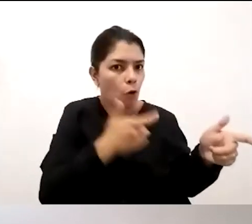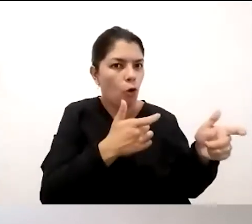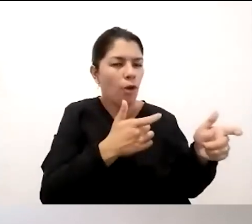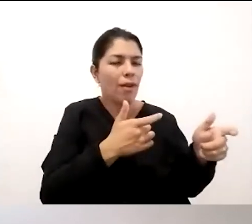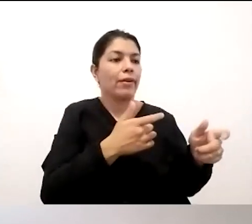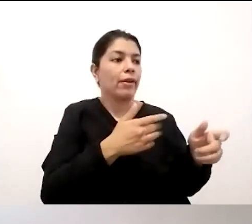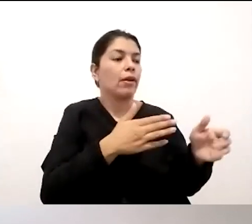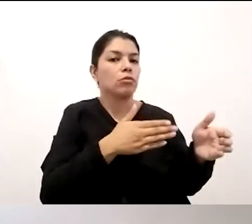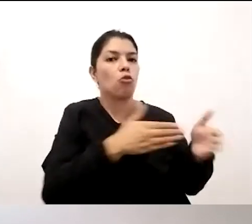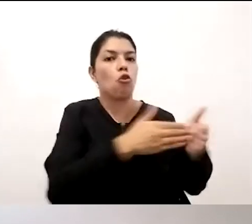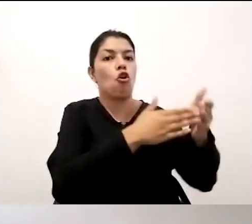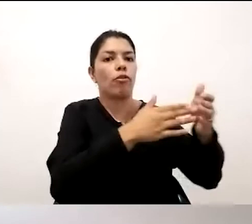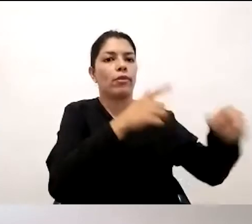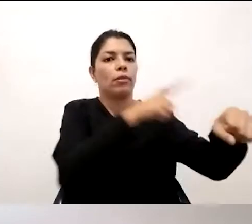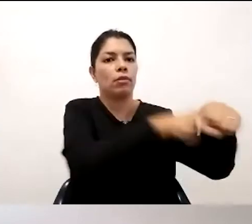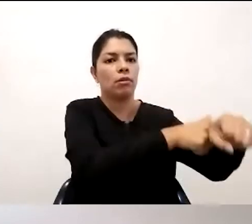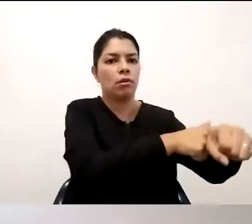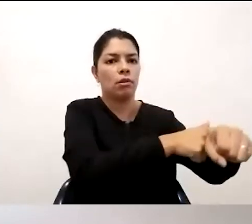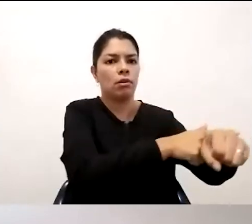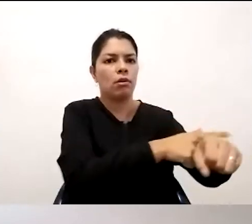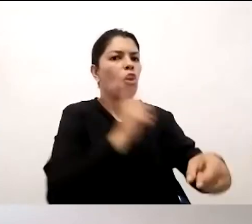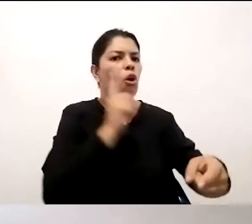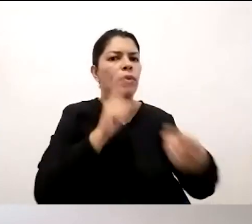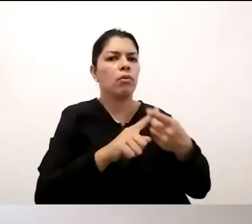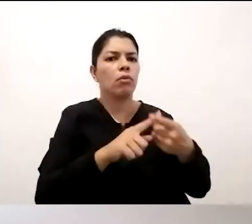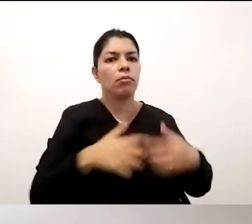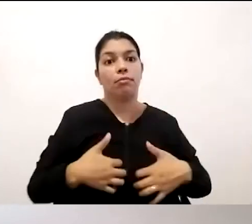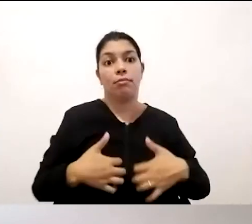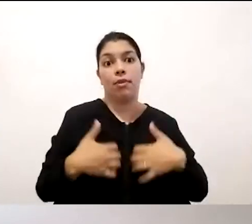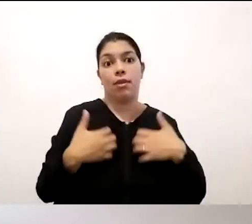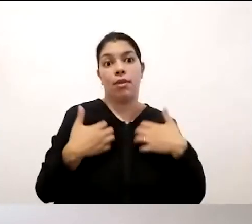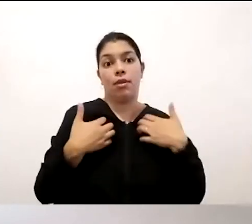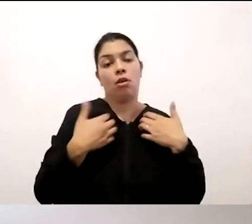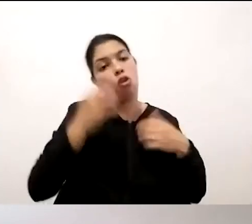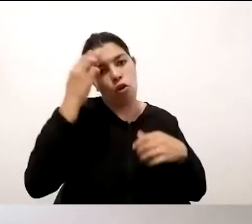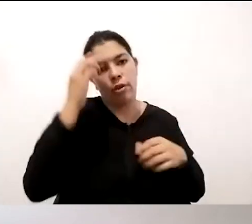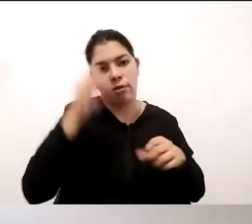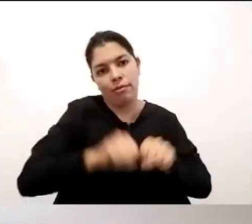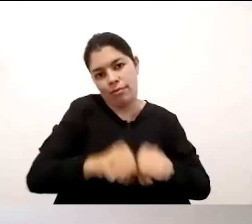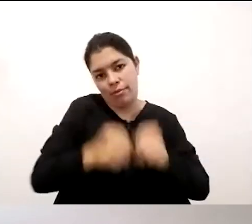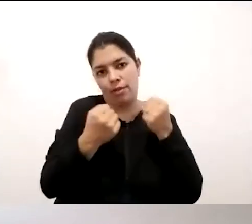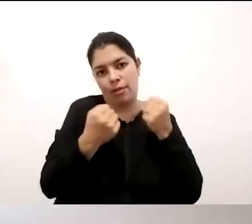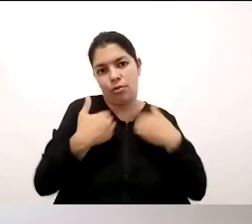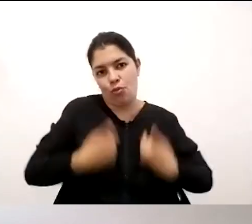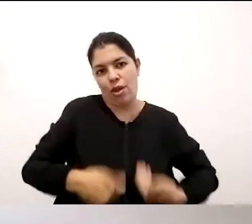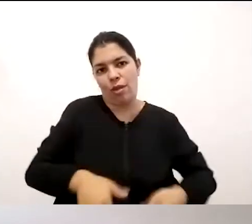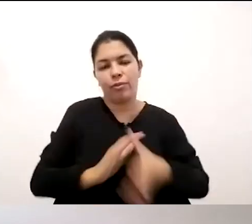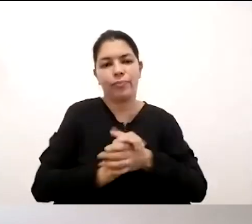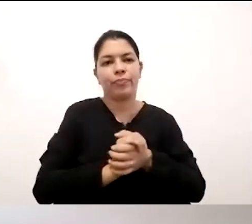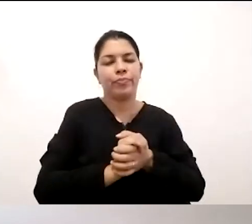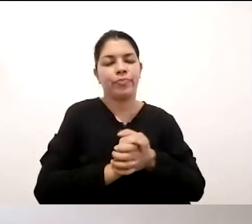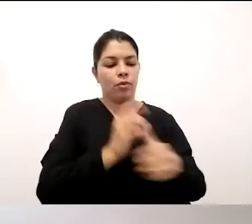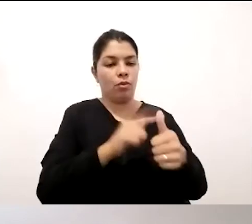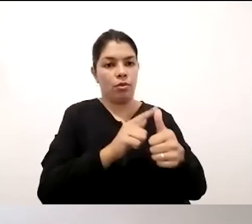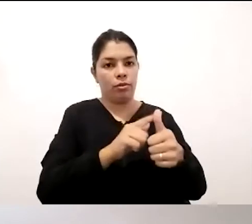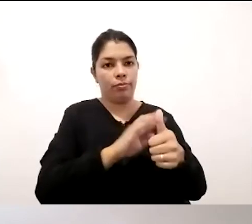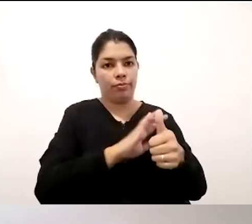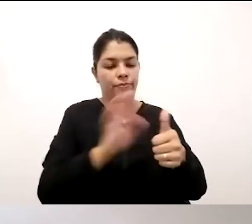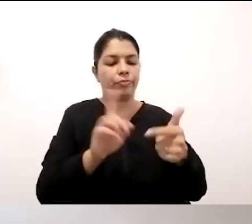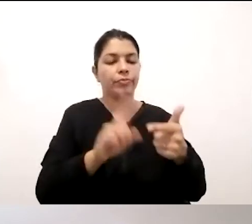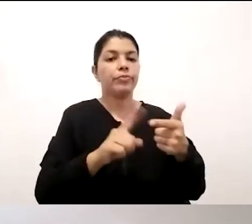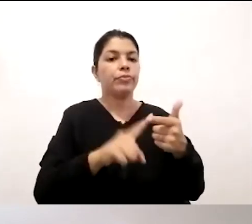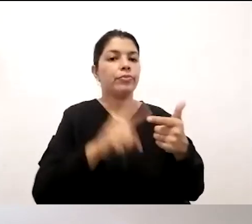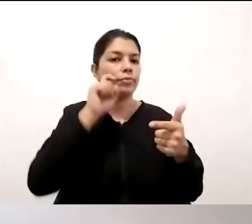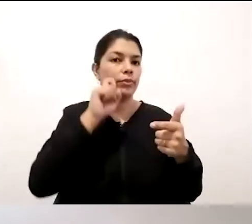persona con el fin de generar miedo y obviamente lastimarla. Otra de ellas es la violencia sexual. Esta en